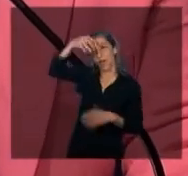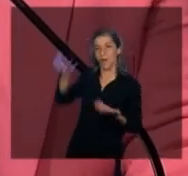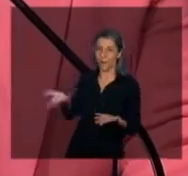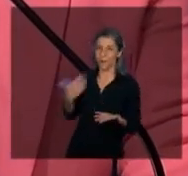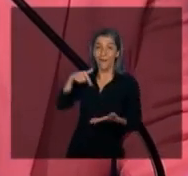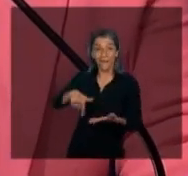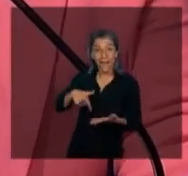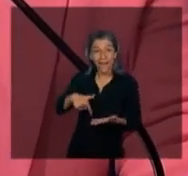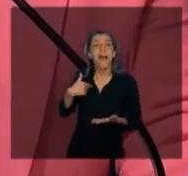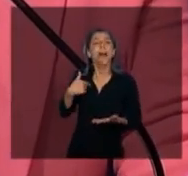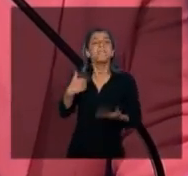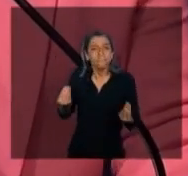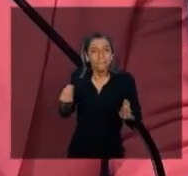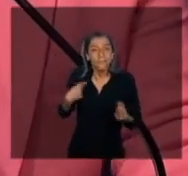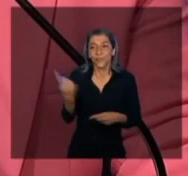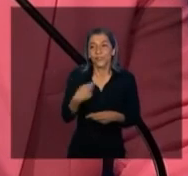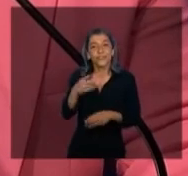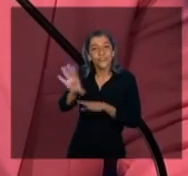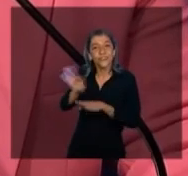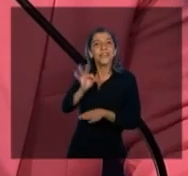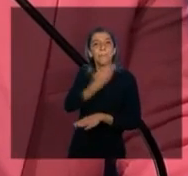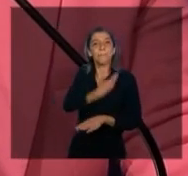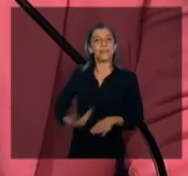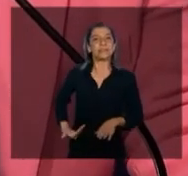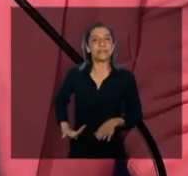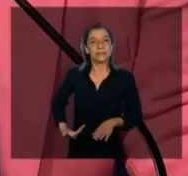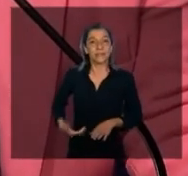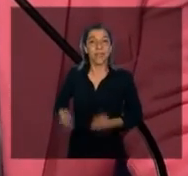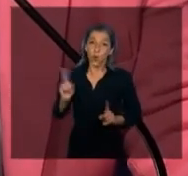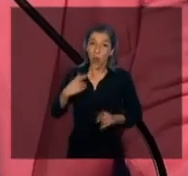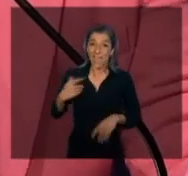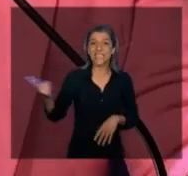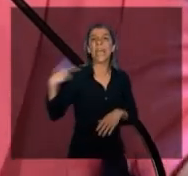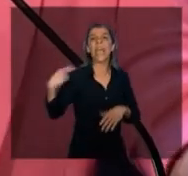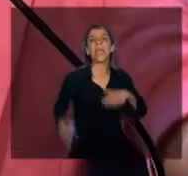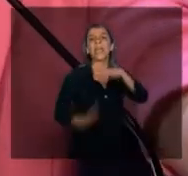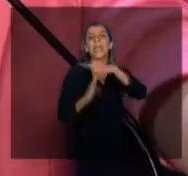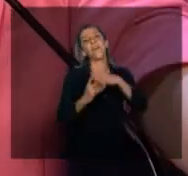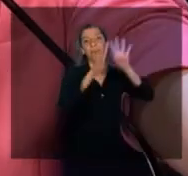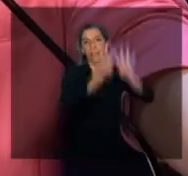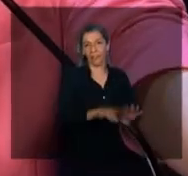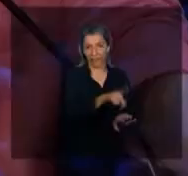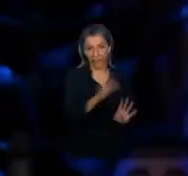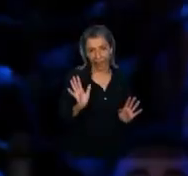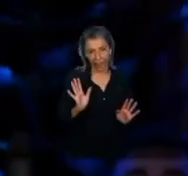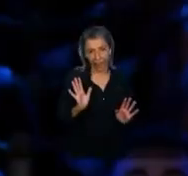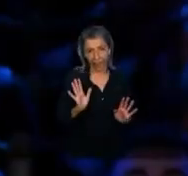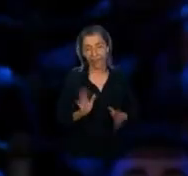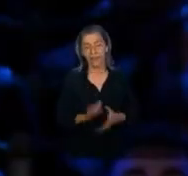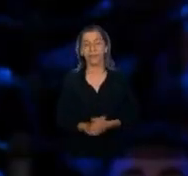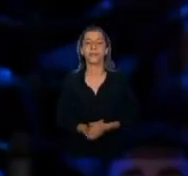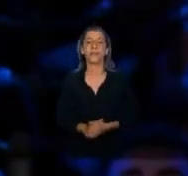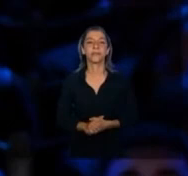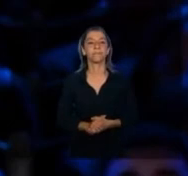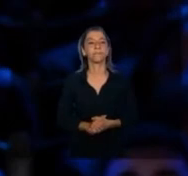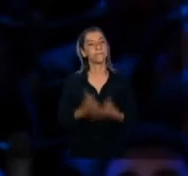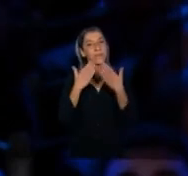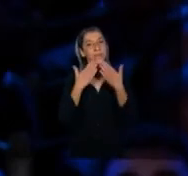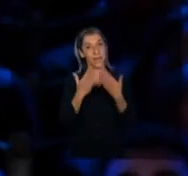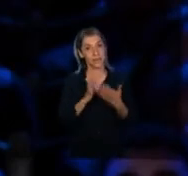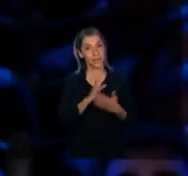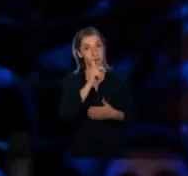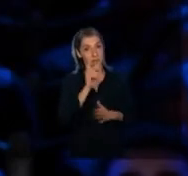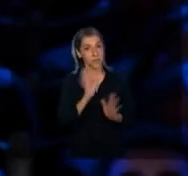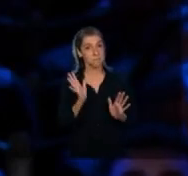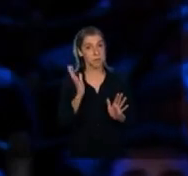elige presidente no jefe del servicio penitenciario Gracias eh gracias Miriam bregman no no se sumó nadie